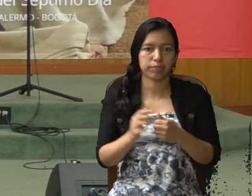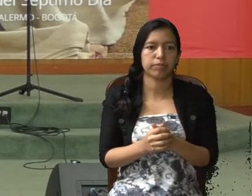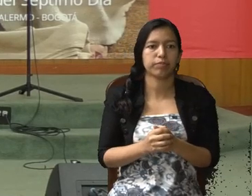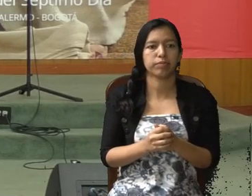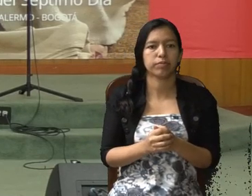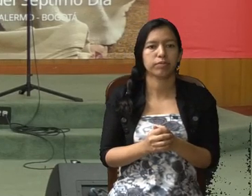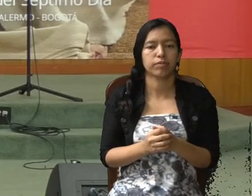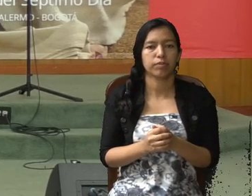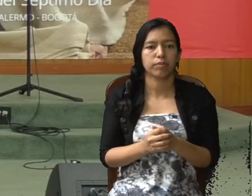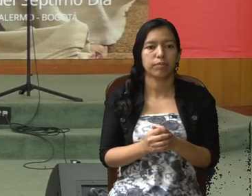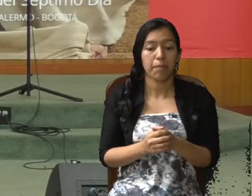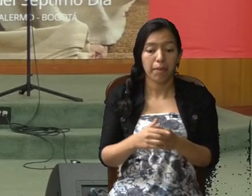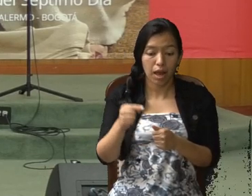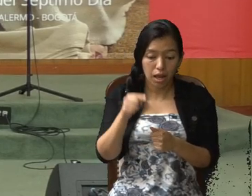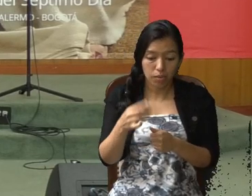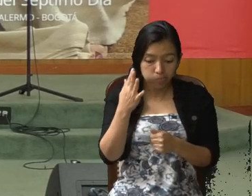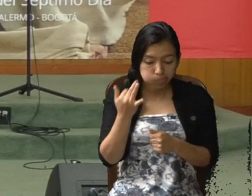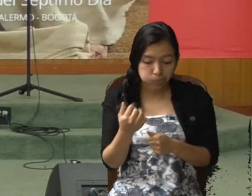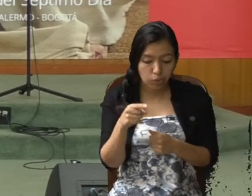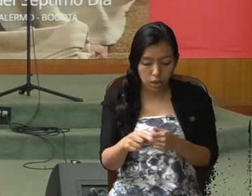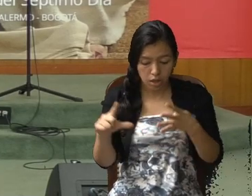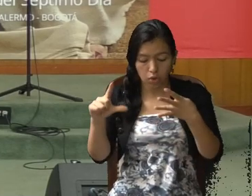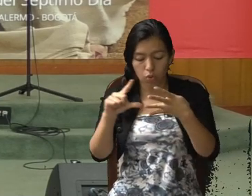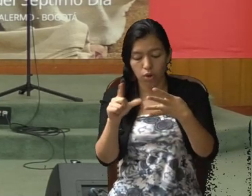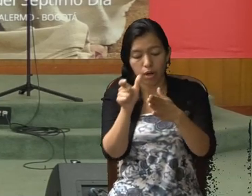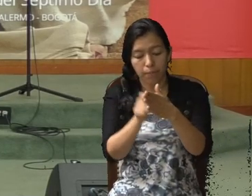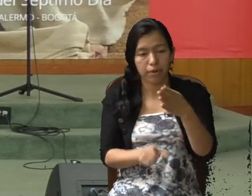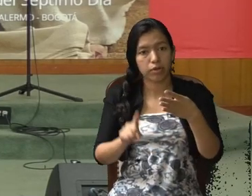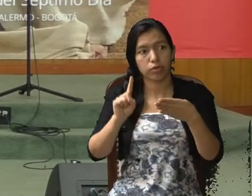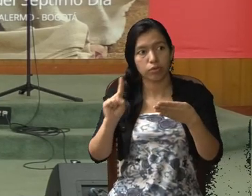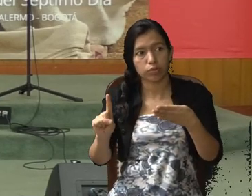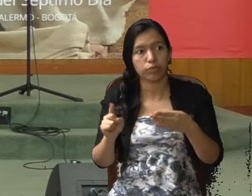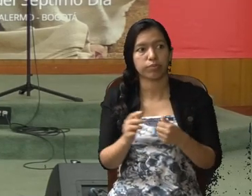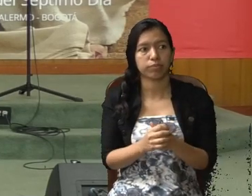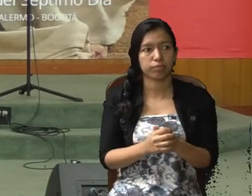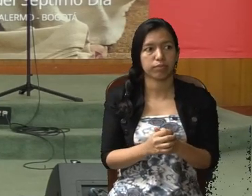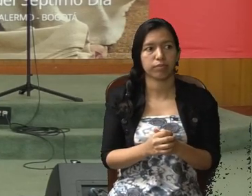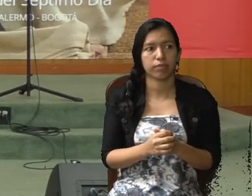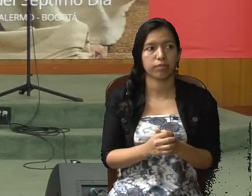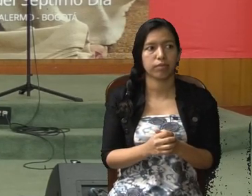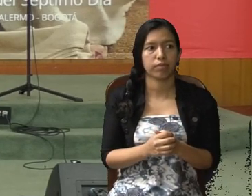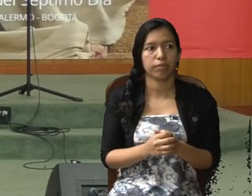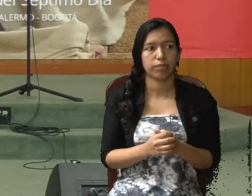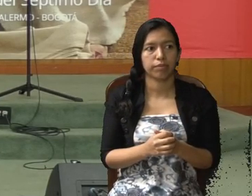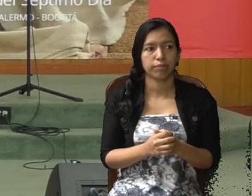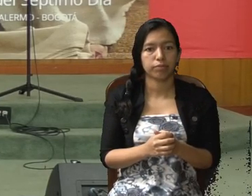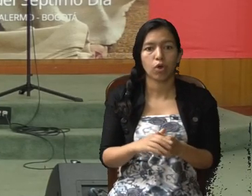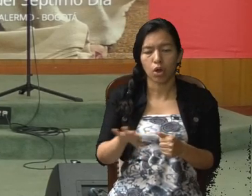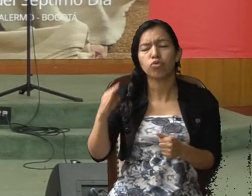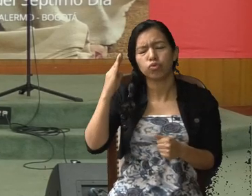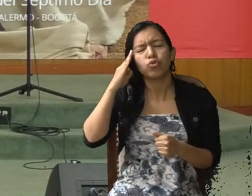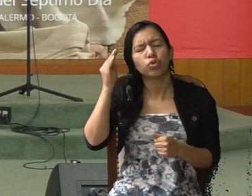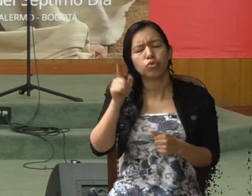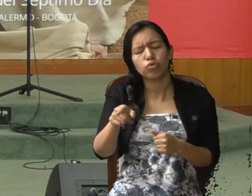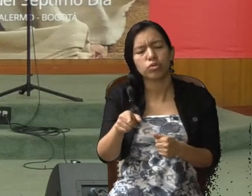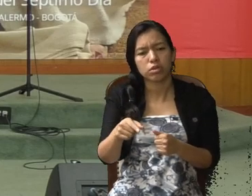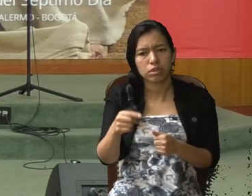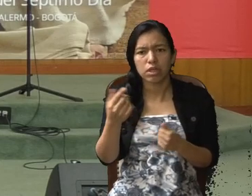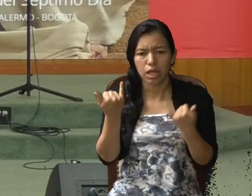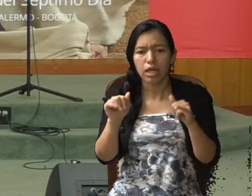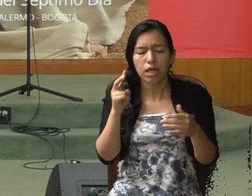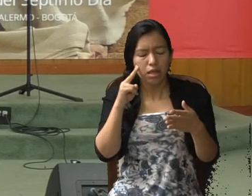En Lucas capítulo 1, y ustedes, yo sé que durante todo el tiempo hayan estado en esta iglesia o hayan estado en otra iglesia,